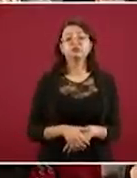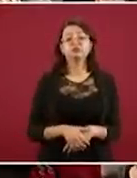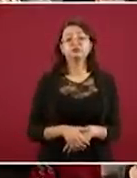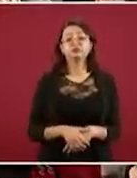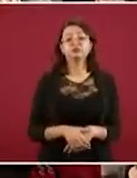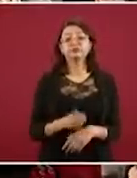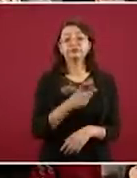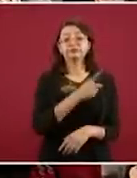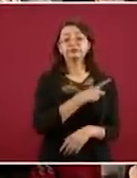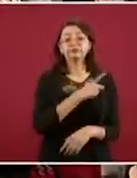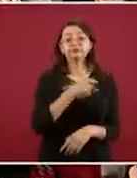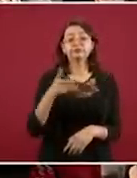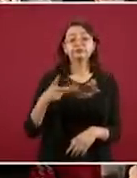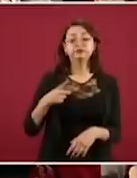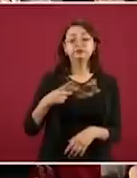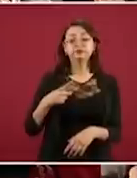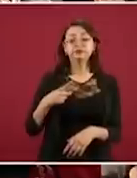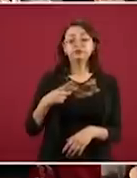informar